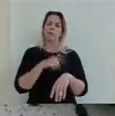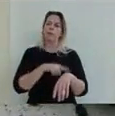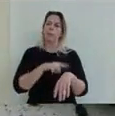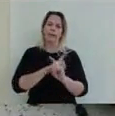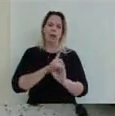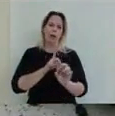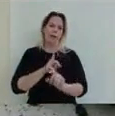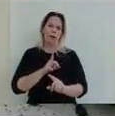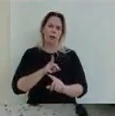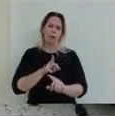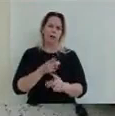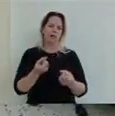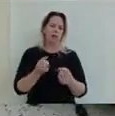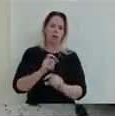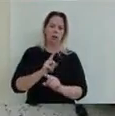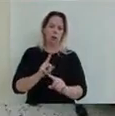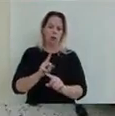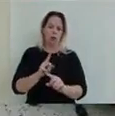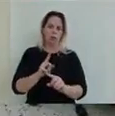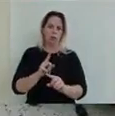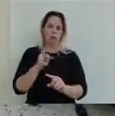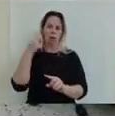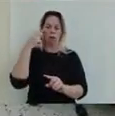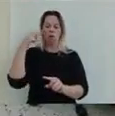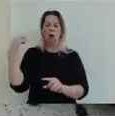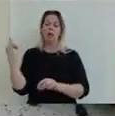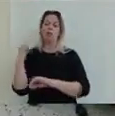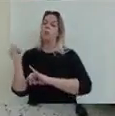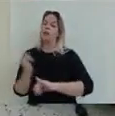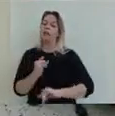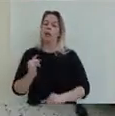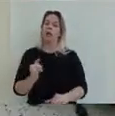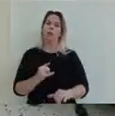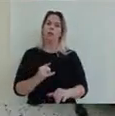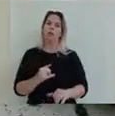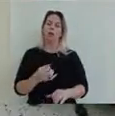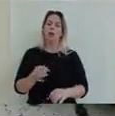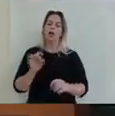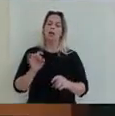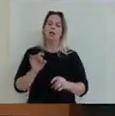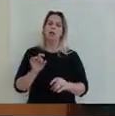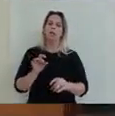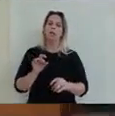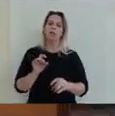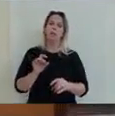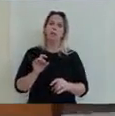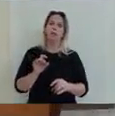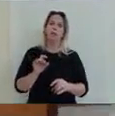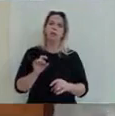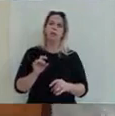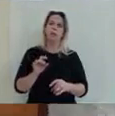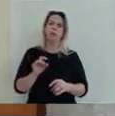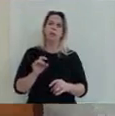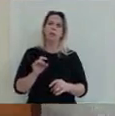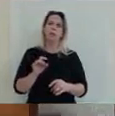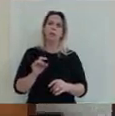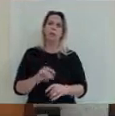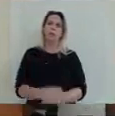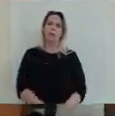No es necesario y supongo que hay una previsión y hay una organización en la ejecución